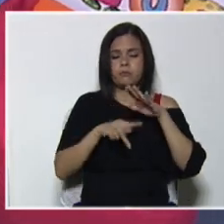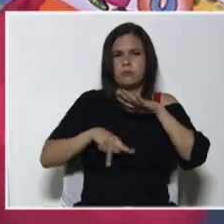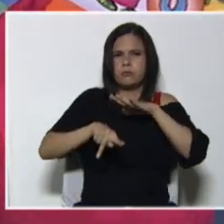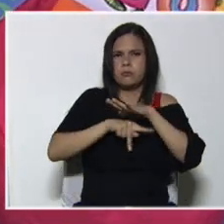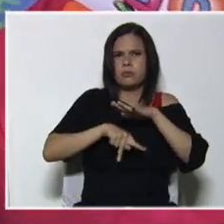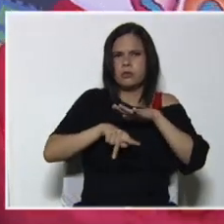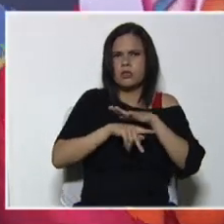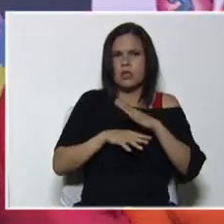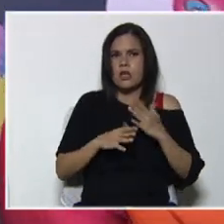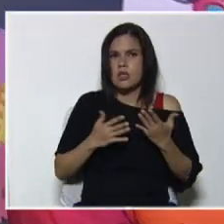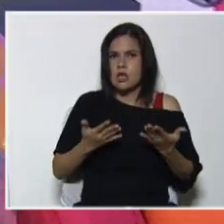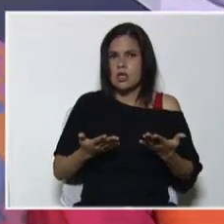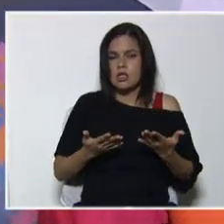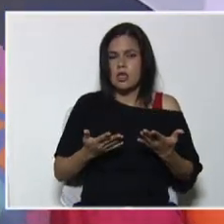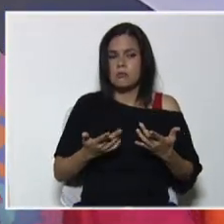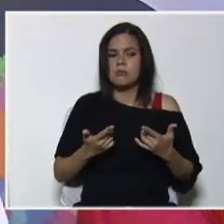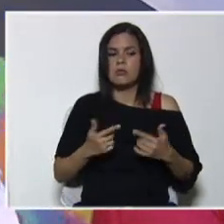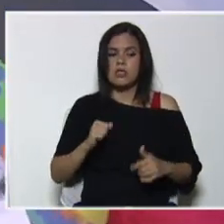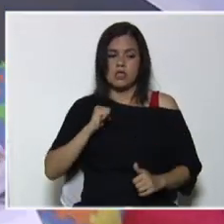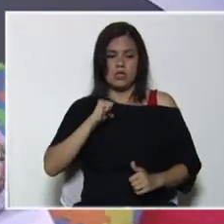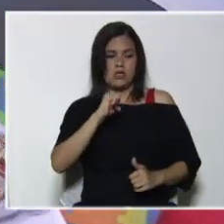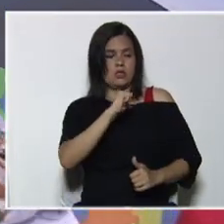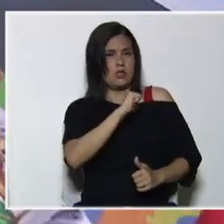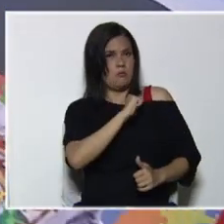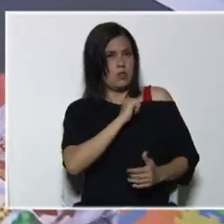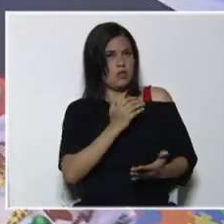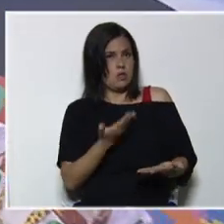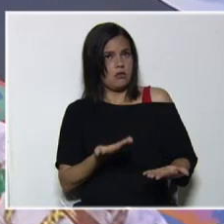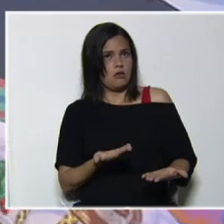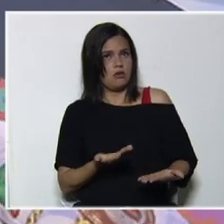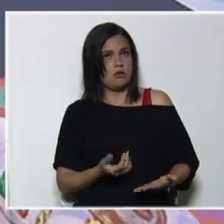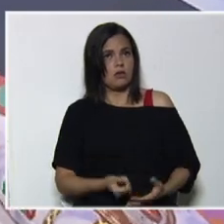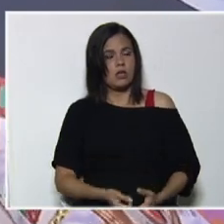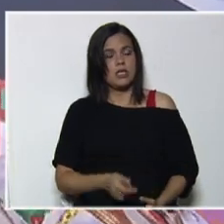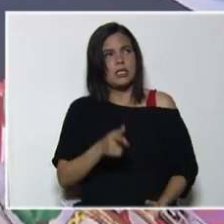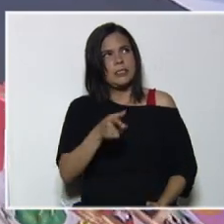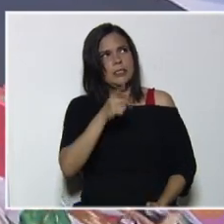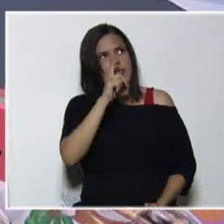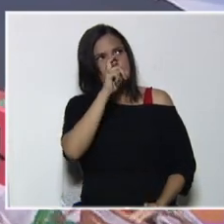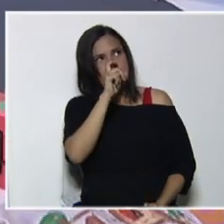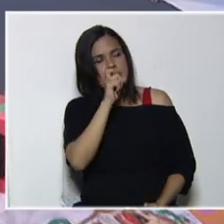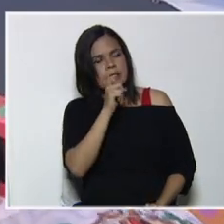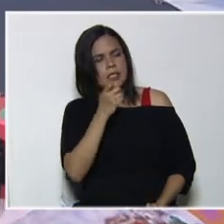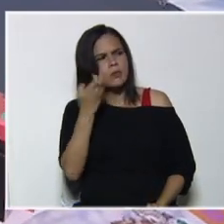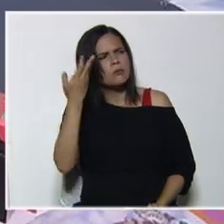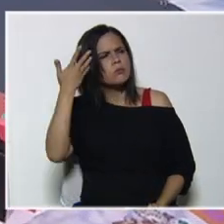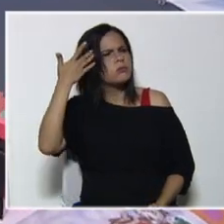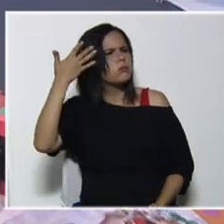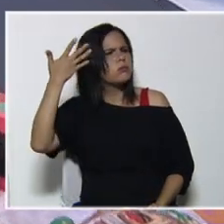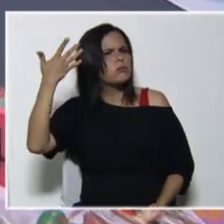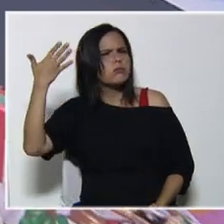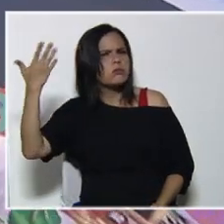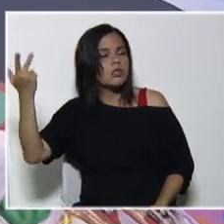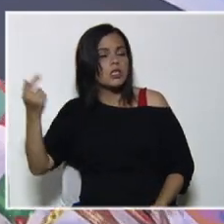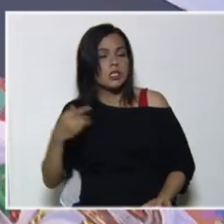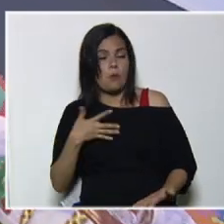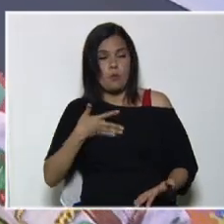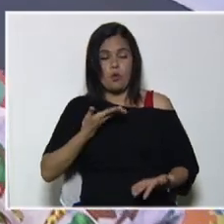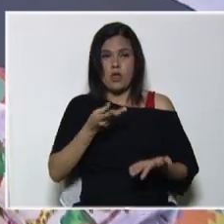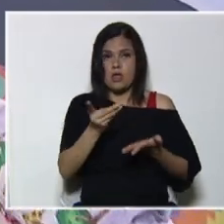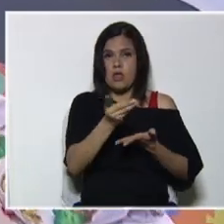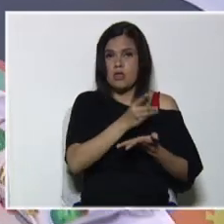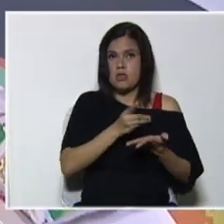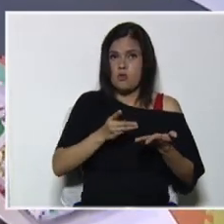que ya están más independientes y están en esa edad de ser creativos, de ya poder dibujar de